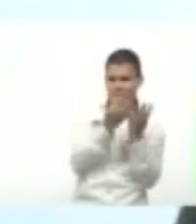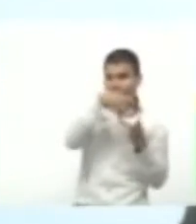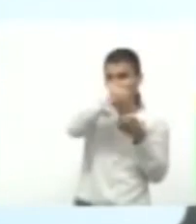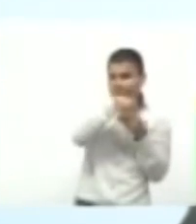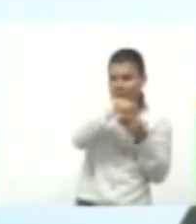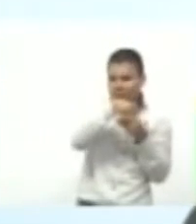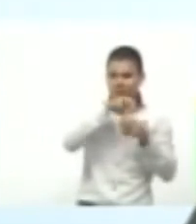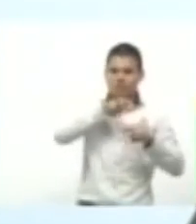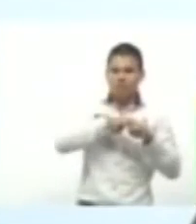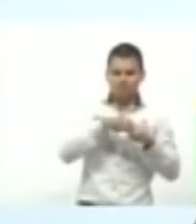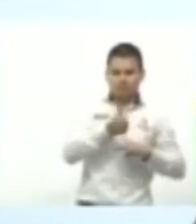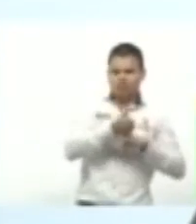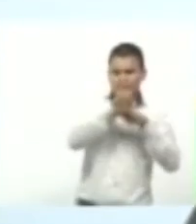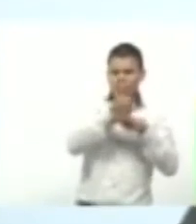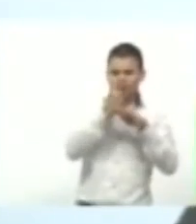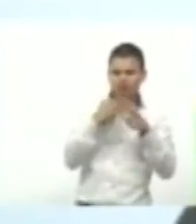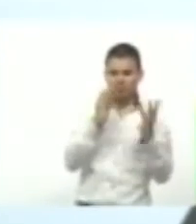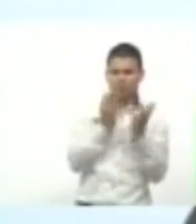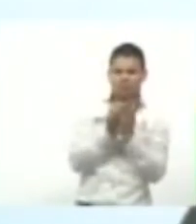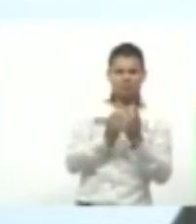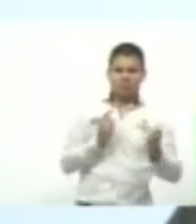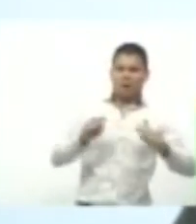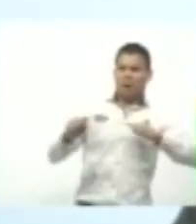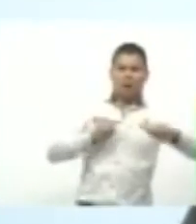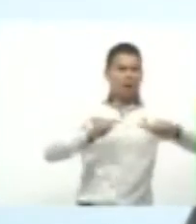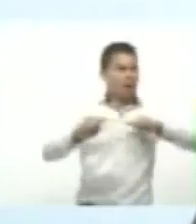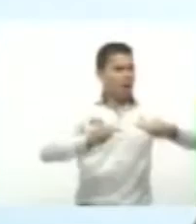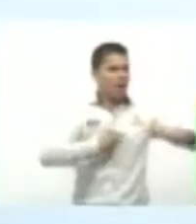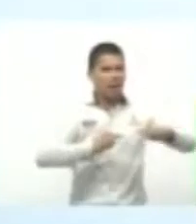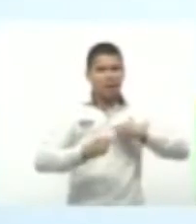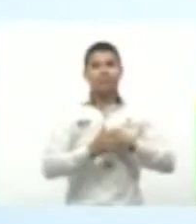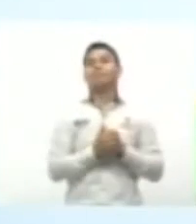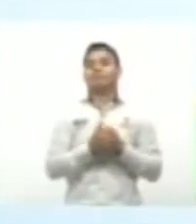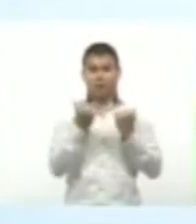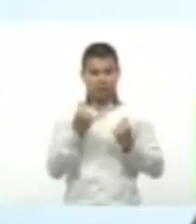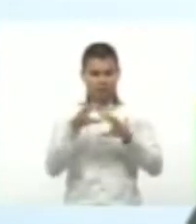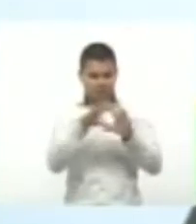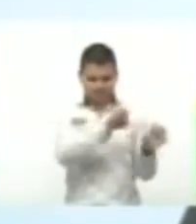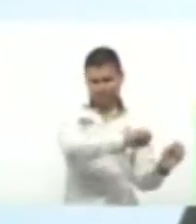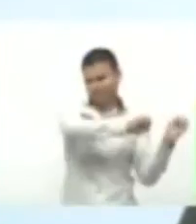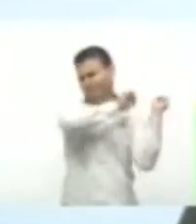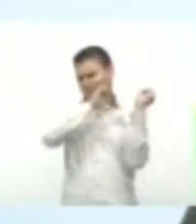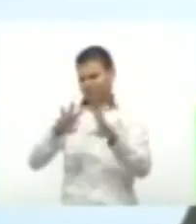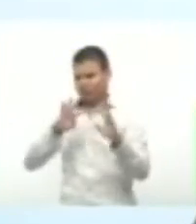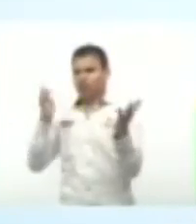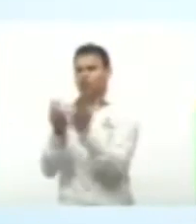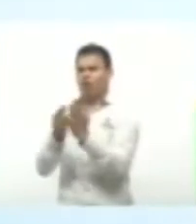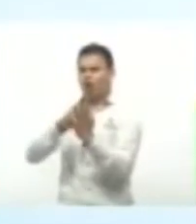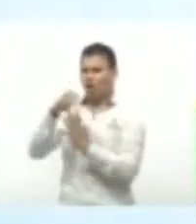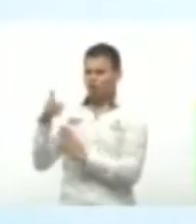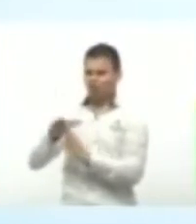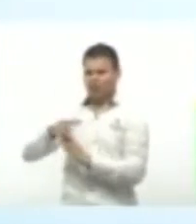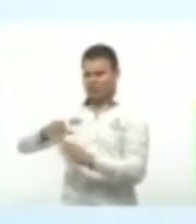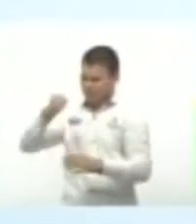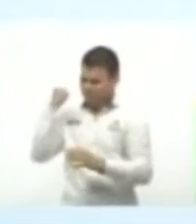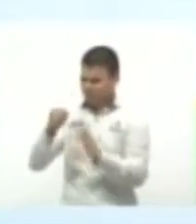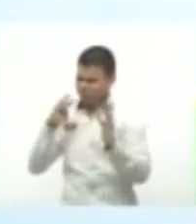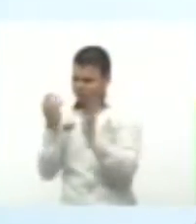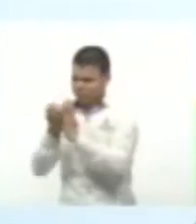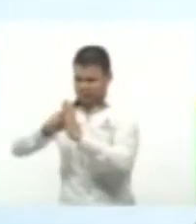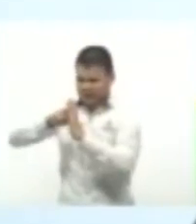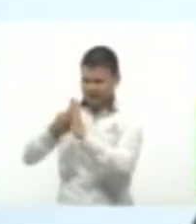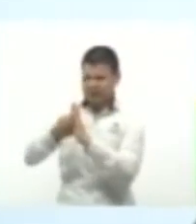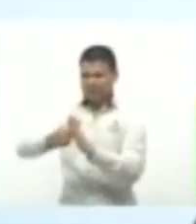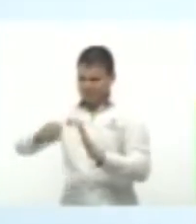representan liderazgo dentro de las estructuras y esto pues baja lo que hoy es evidente para la ciudad, más tranquilidad,